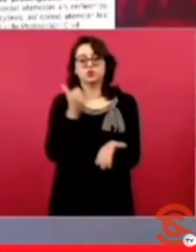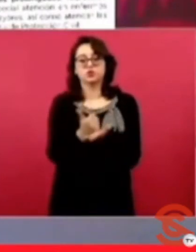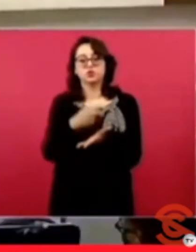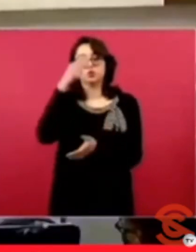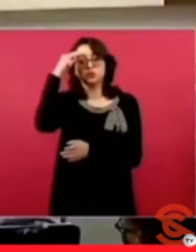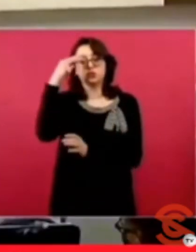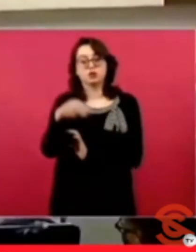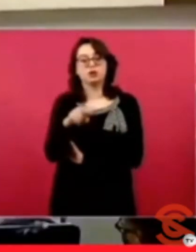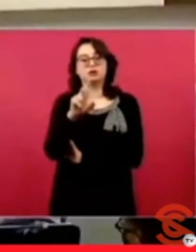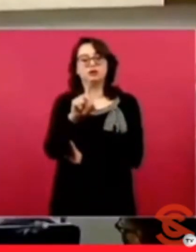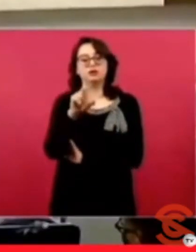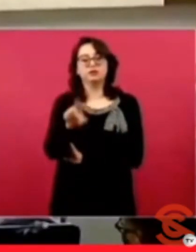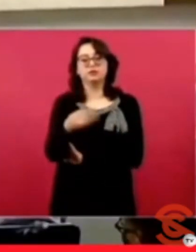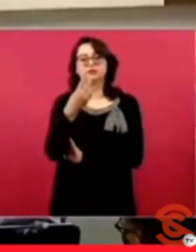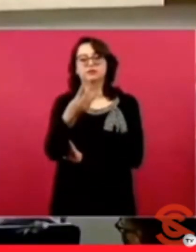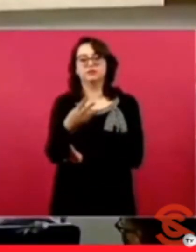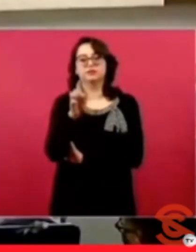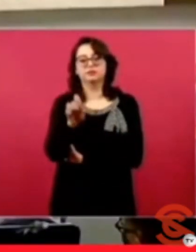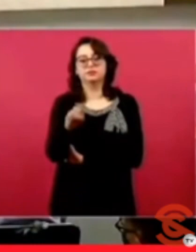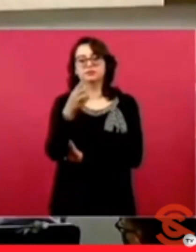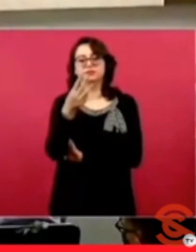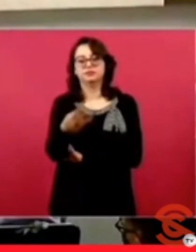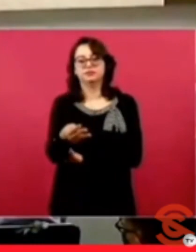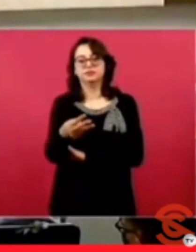México 33.3.